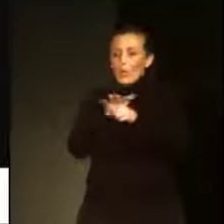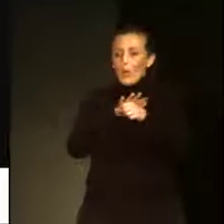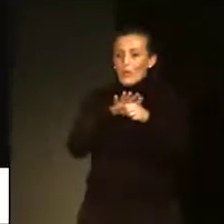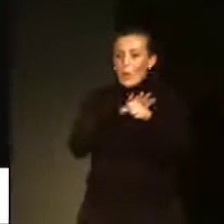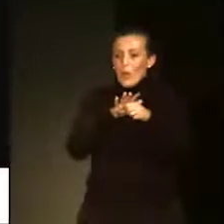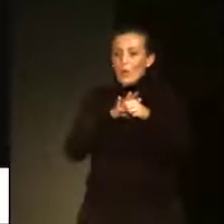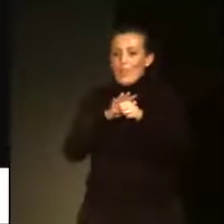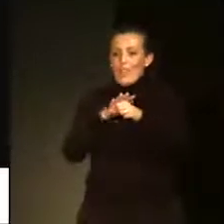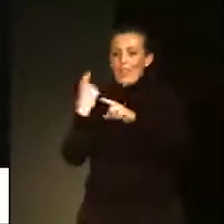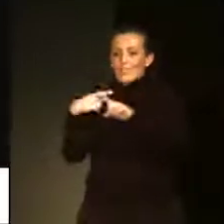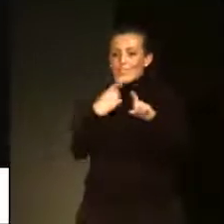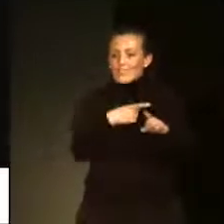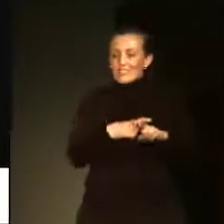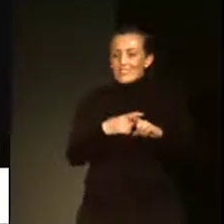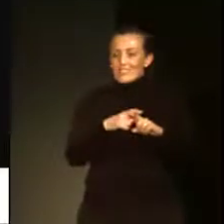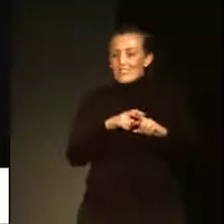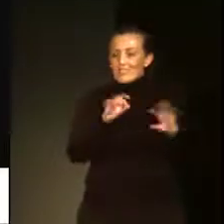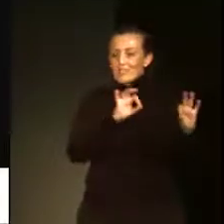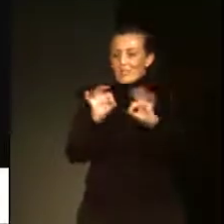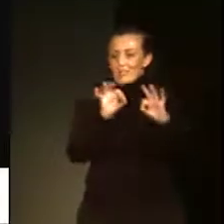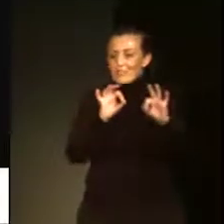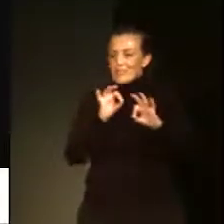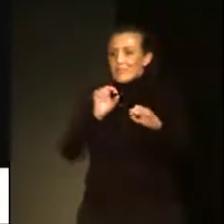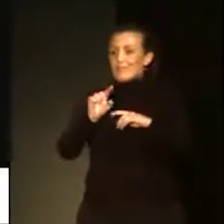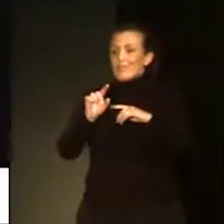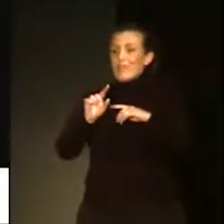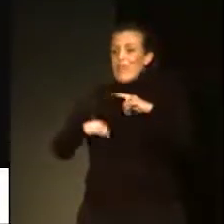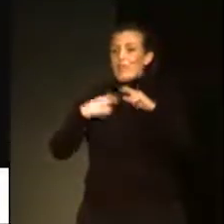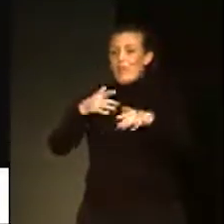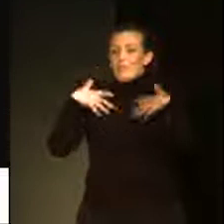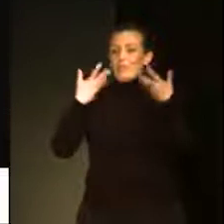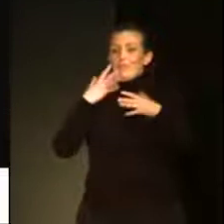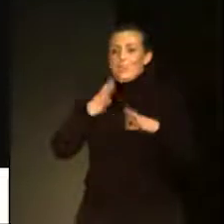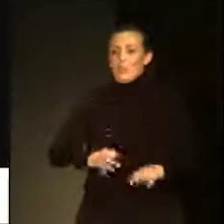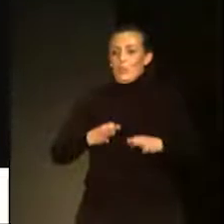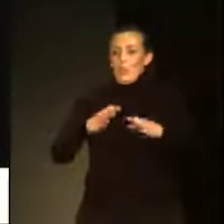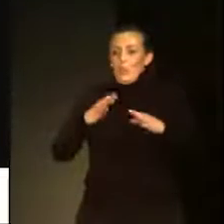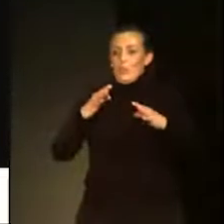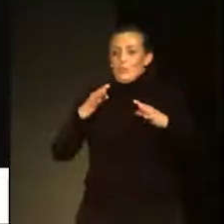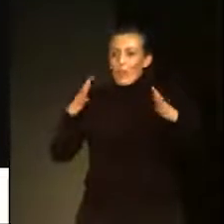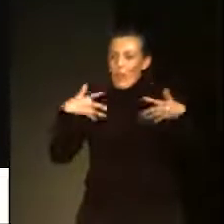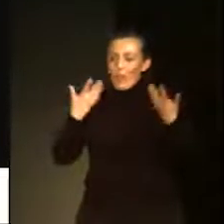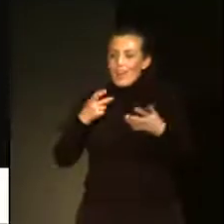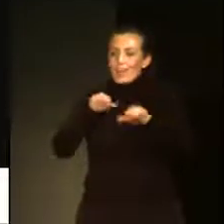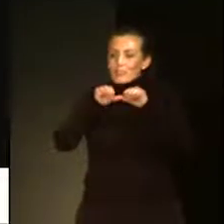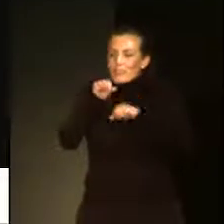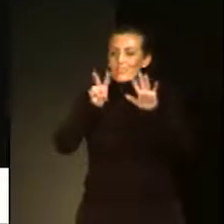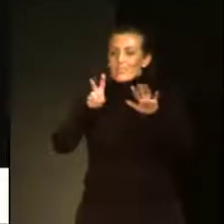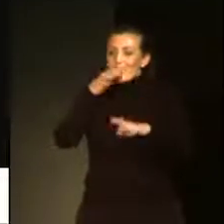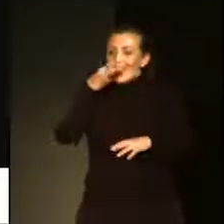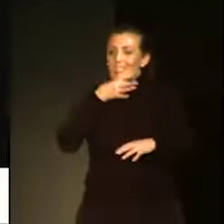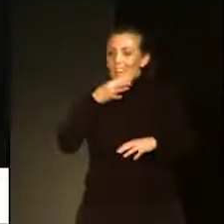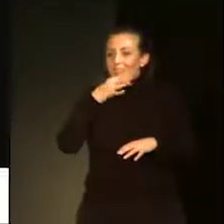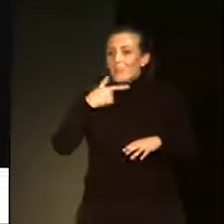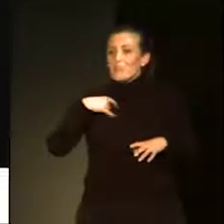provincia, que, bueno, yo creo que algunos nos van a sorprender bastante y les animo que a partir de las 7 de la tarde nos acompañen en